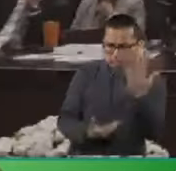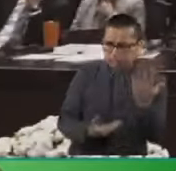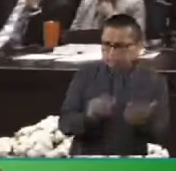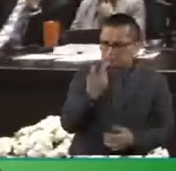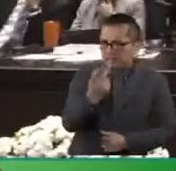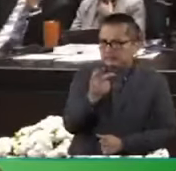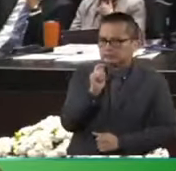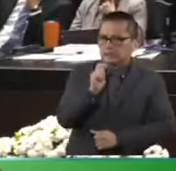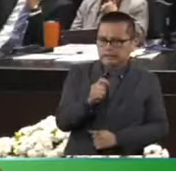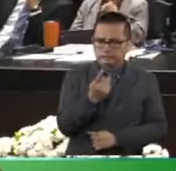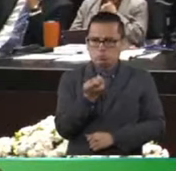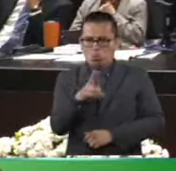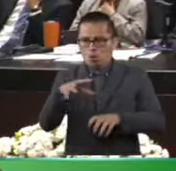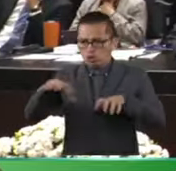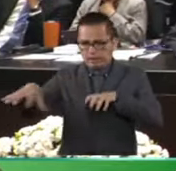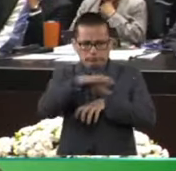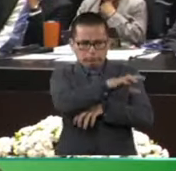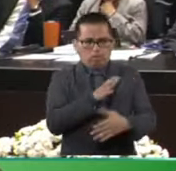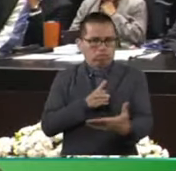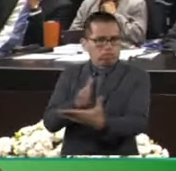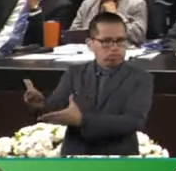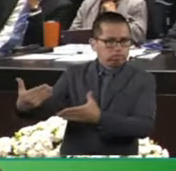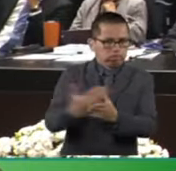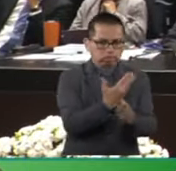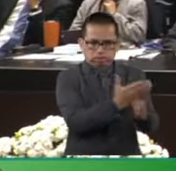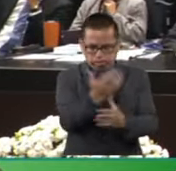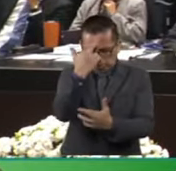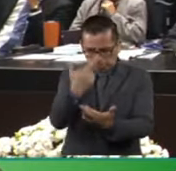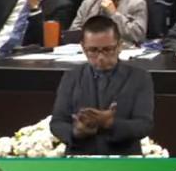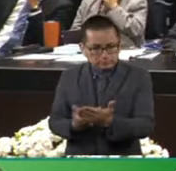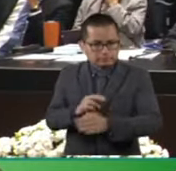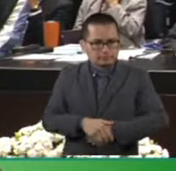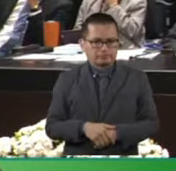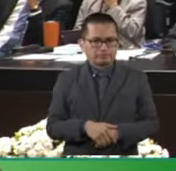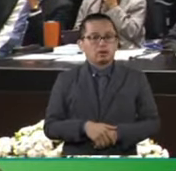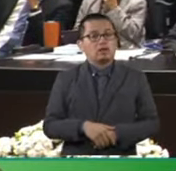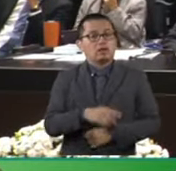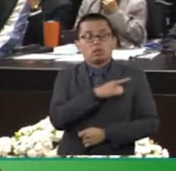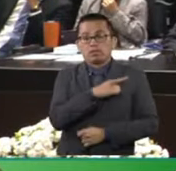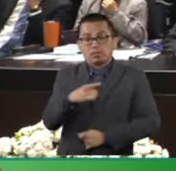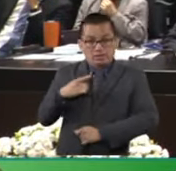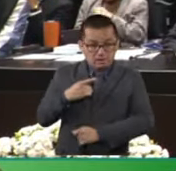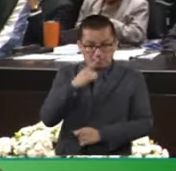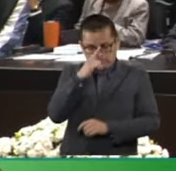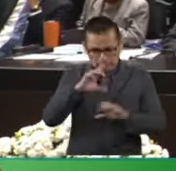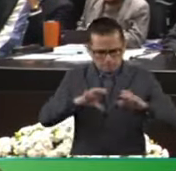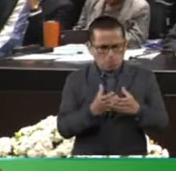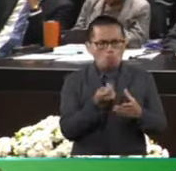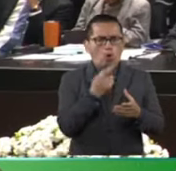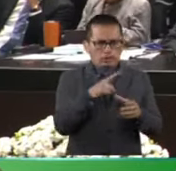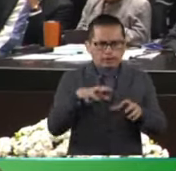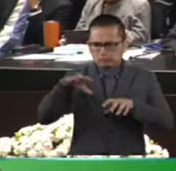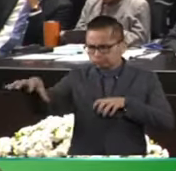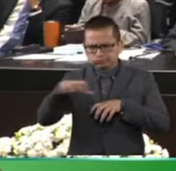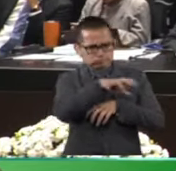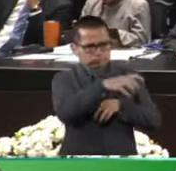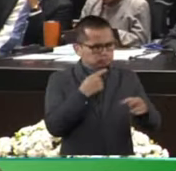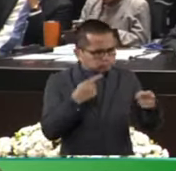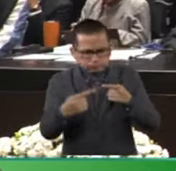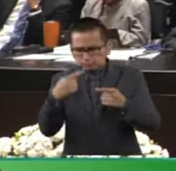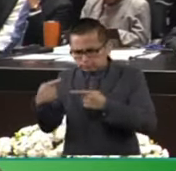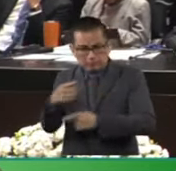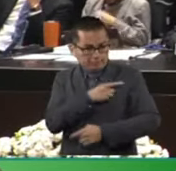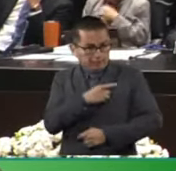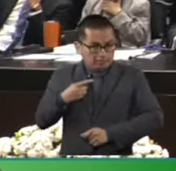República el diálogo constitucional entre poderes está roto entre ellos se